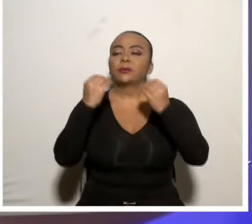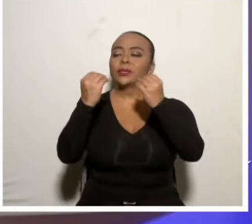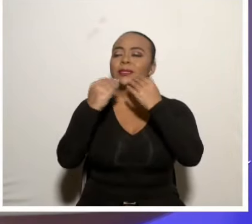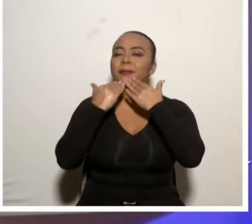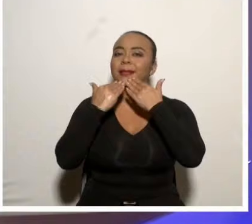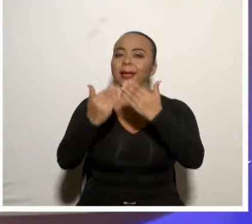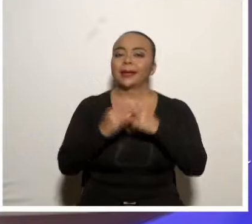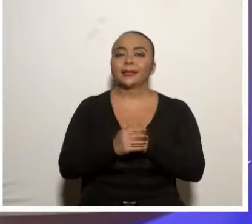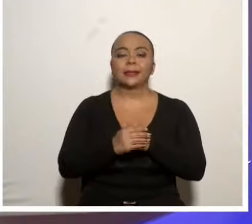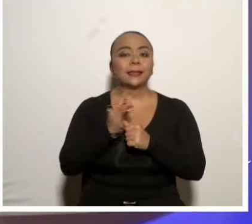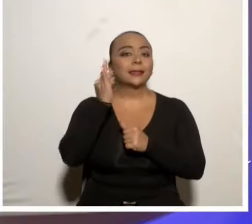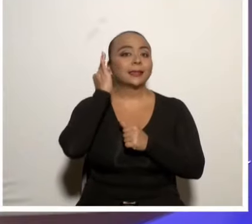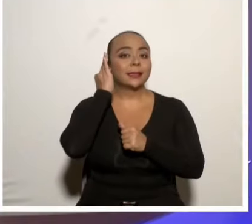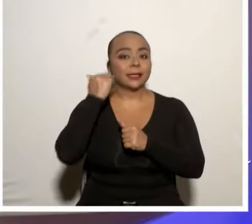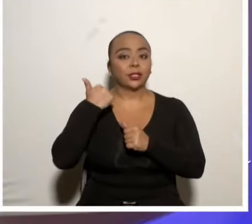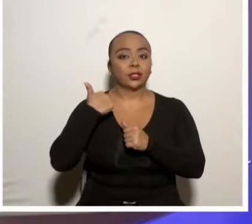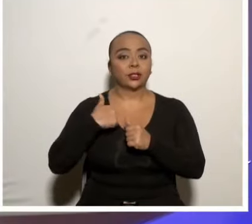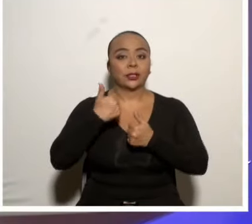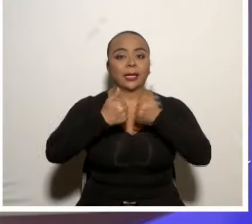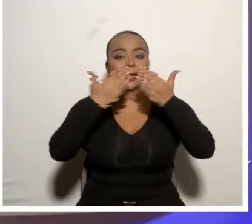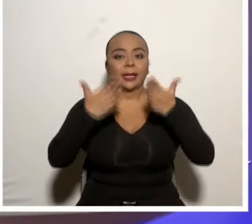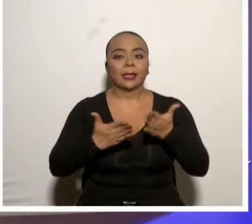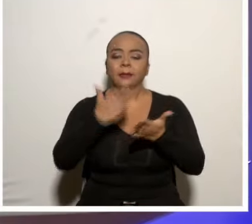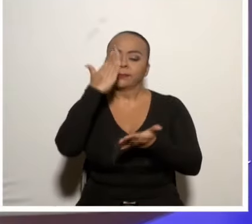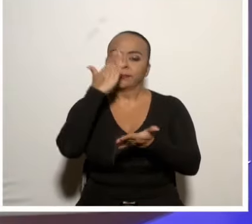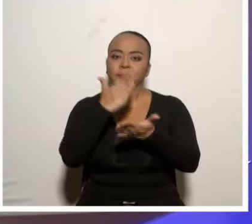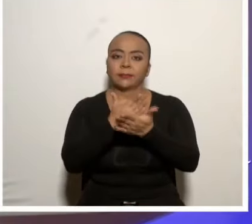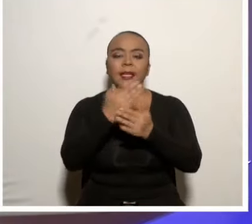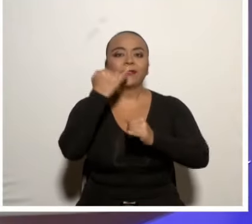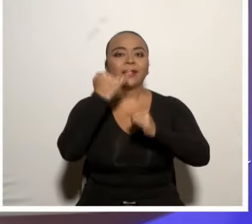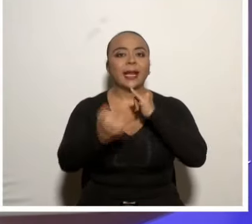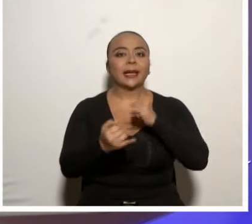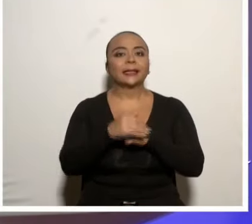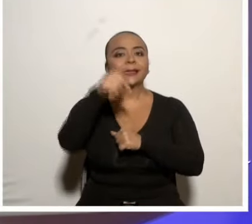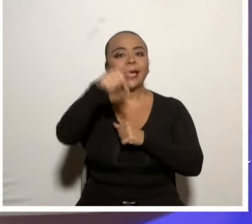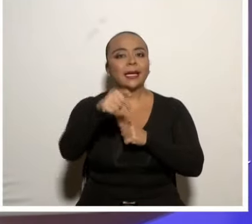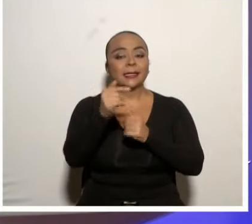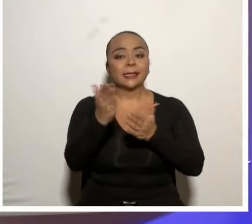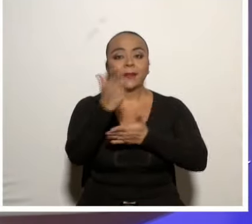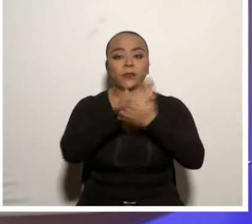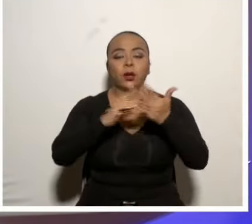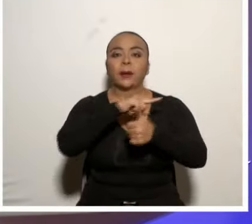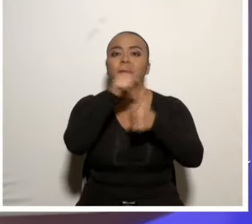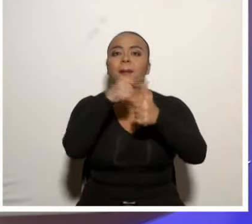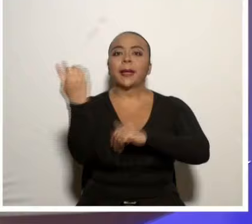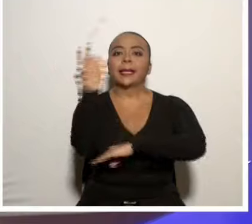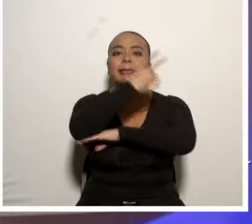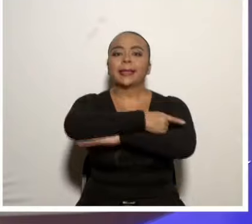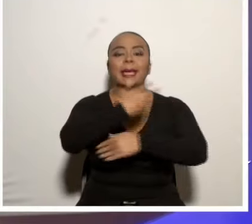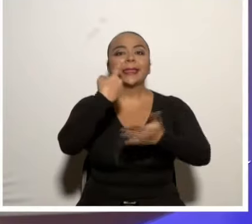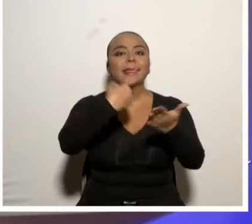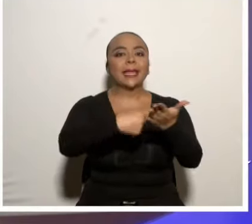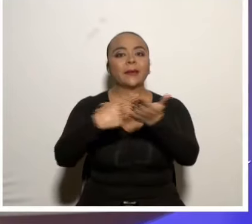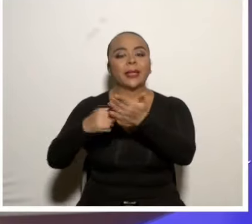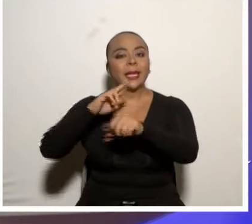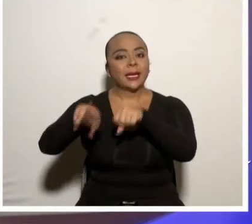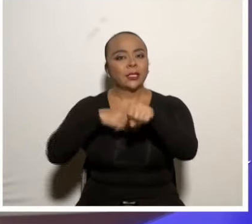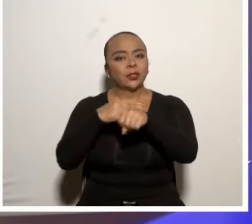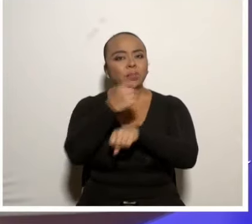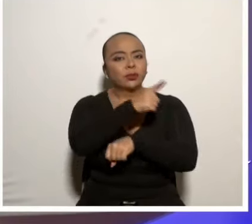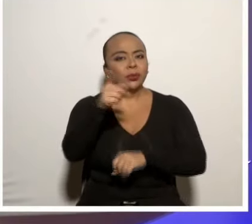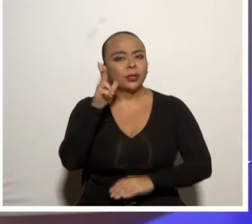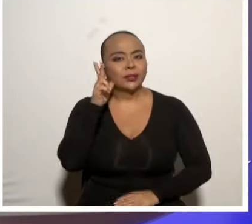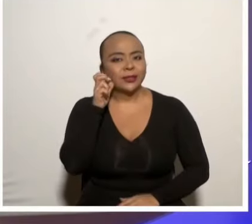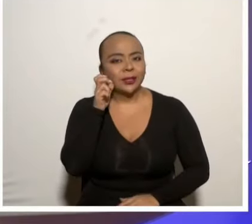Muchísimas gracias a la señora y señores candidatos. Hemos llegado así al final de este bloque en el primer día del debate nacional. ¿Usted los ha